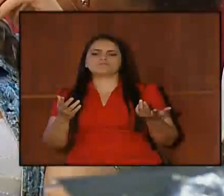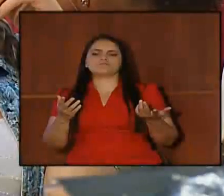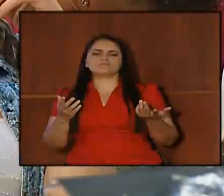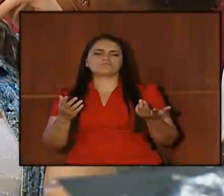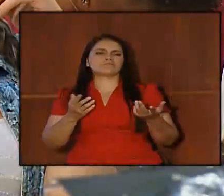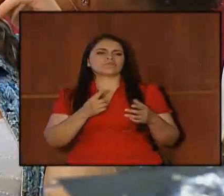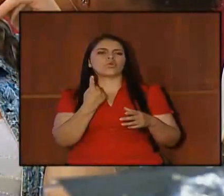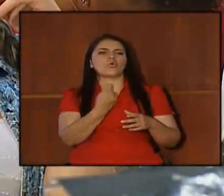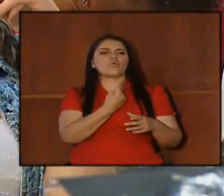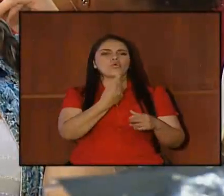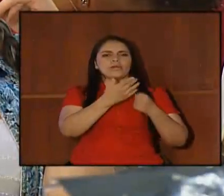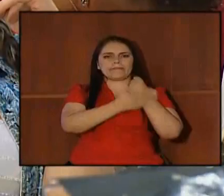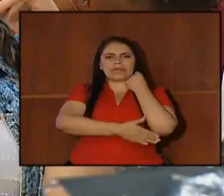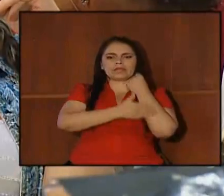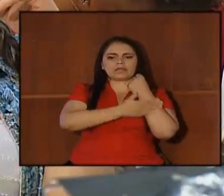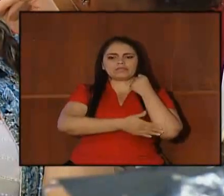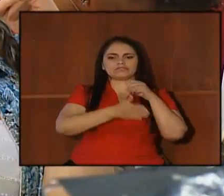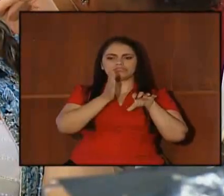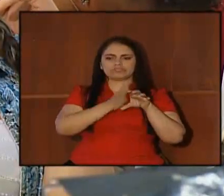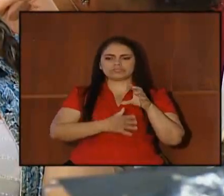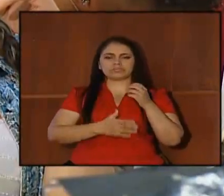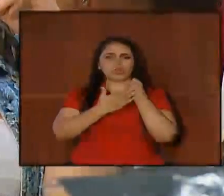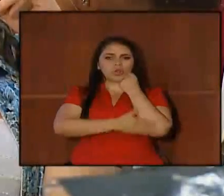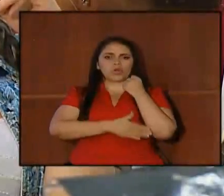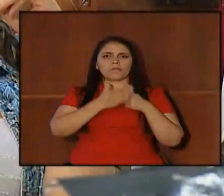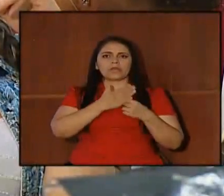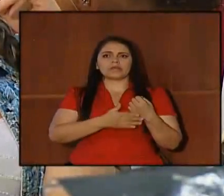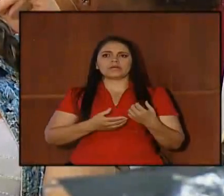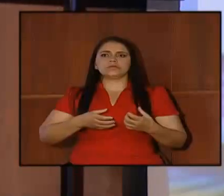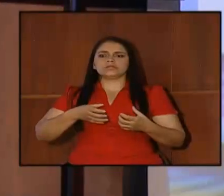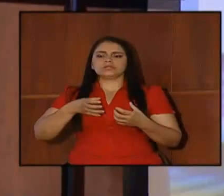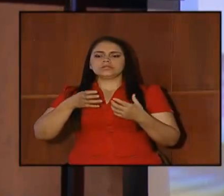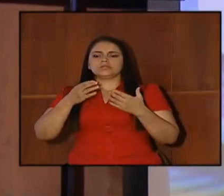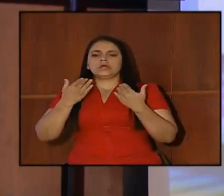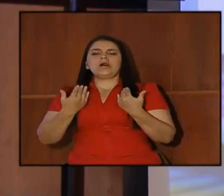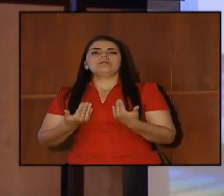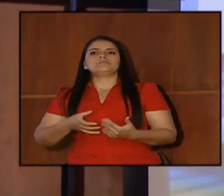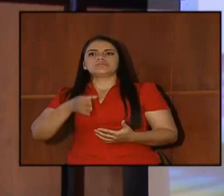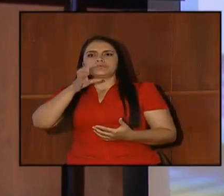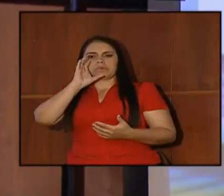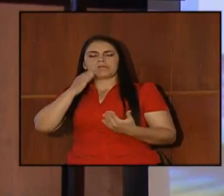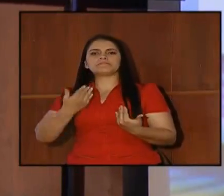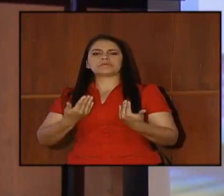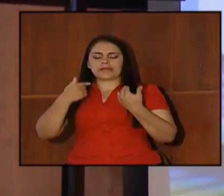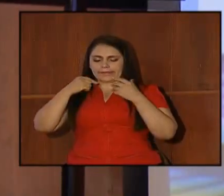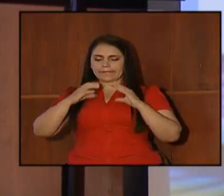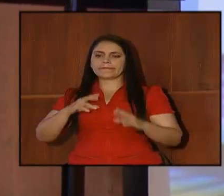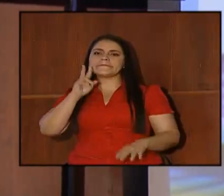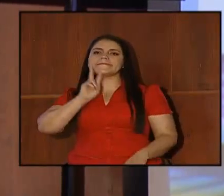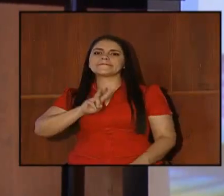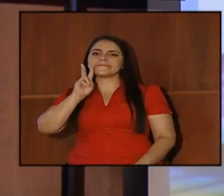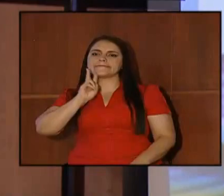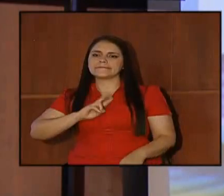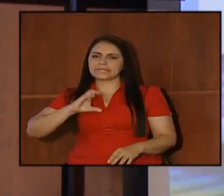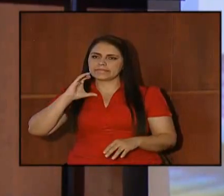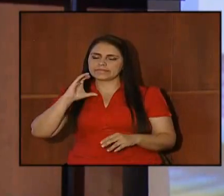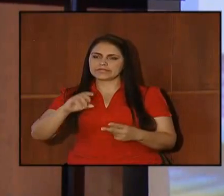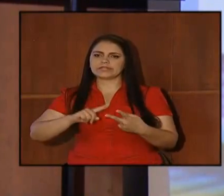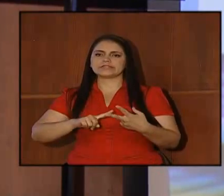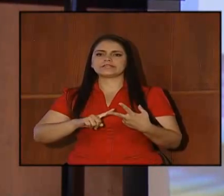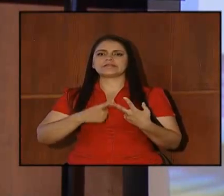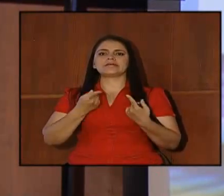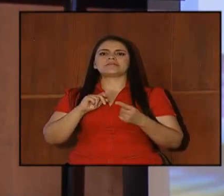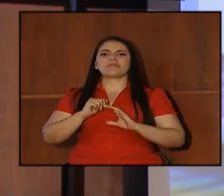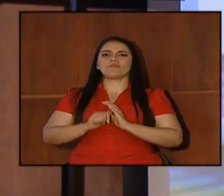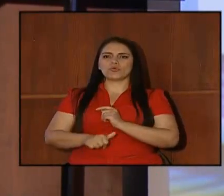un juguito de piña, así, fruta natural, pues eso le voy a aportar vitamina C al paciente, le voy a aportar fibra que le va a